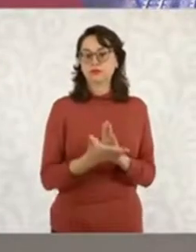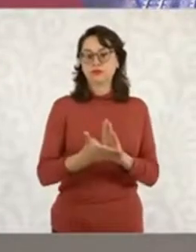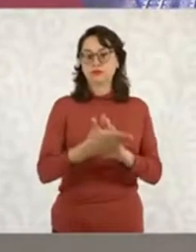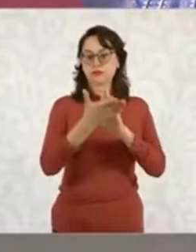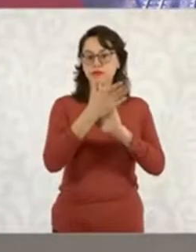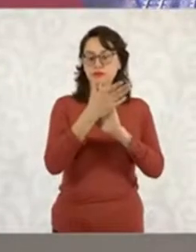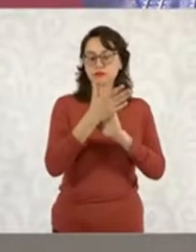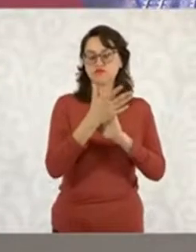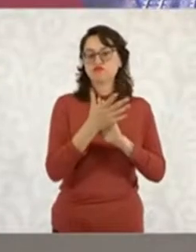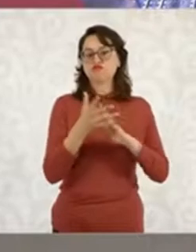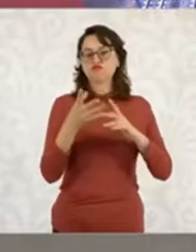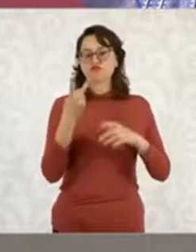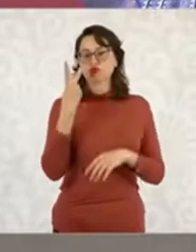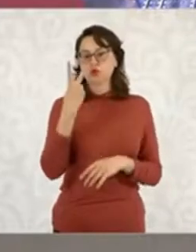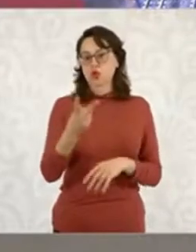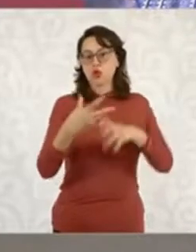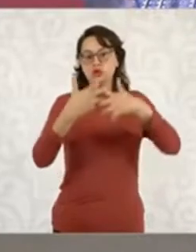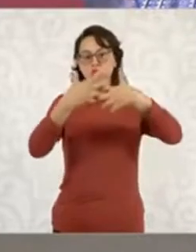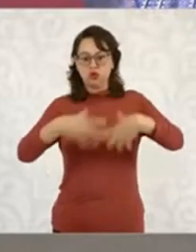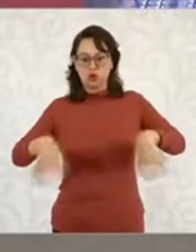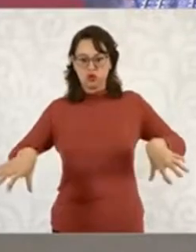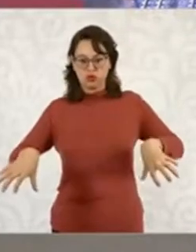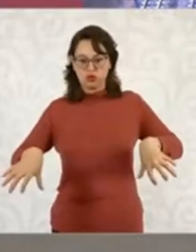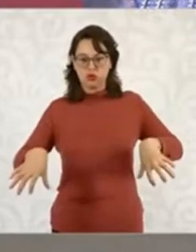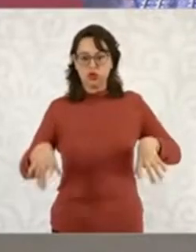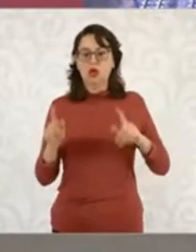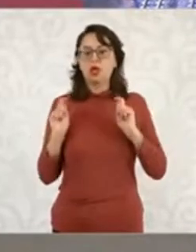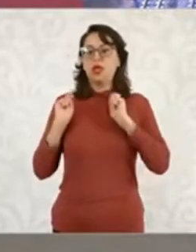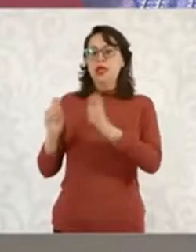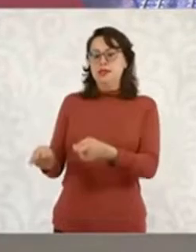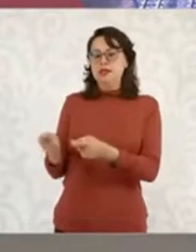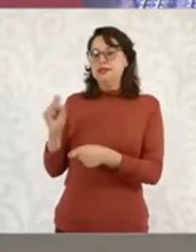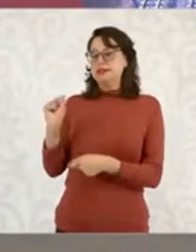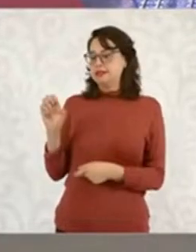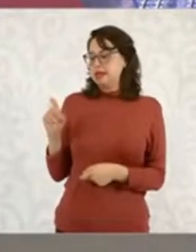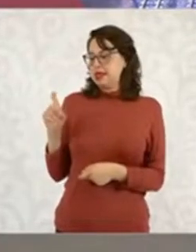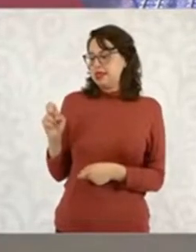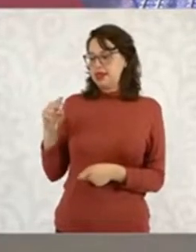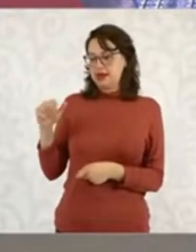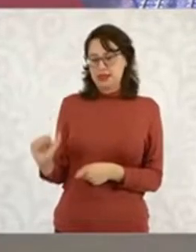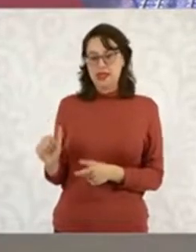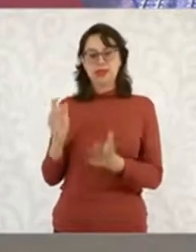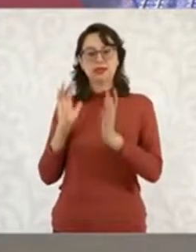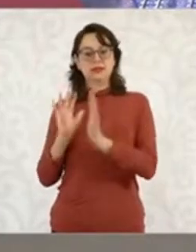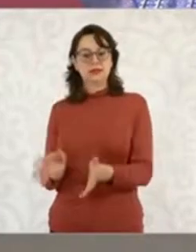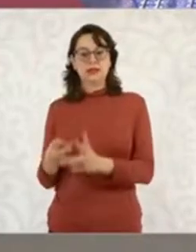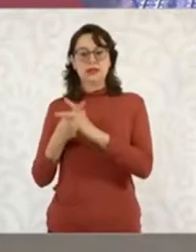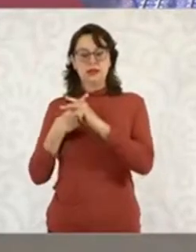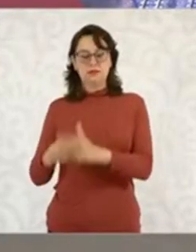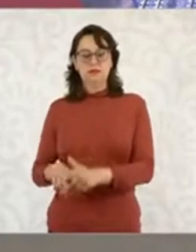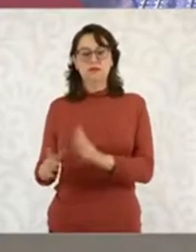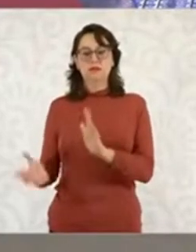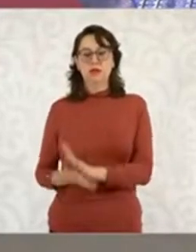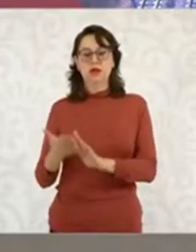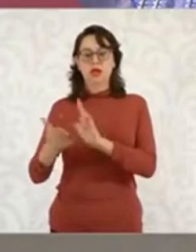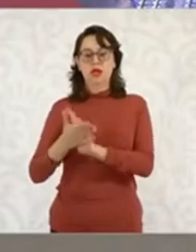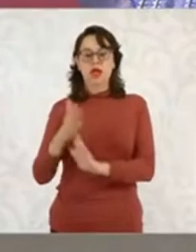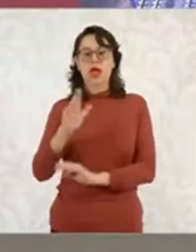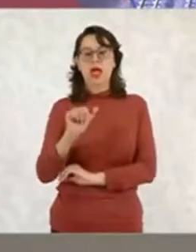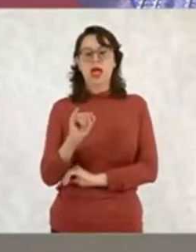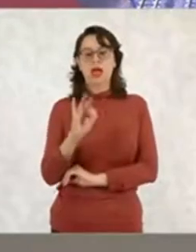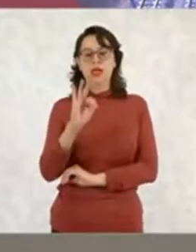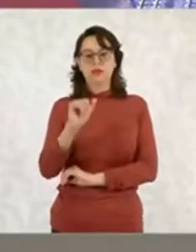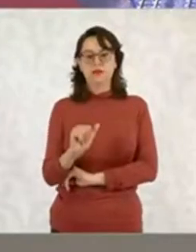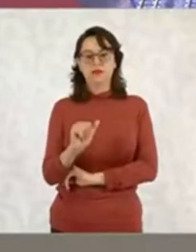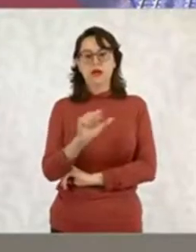dividido entre dos instancias. Por un lado, la defensa, que ya inició la obra en el tramo de AIFA Pachuca y de Ciudad de